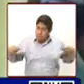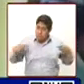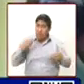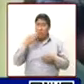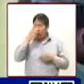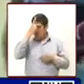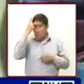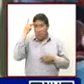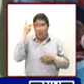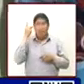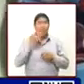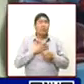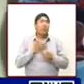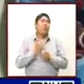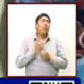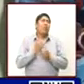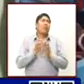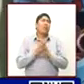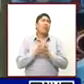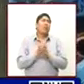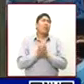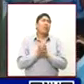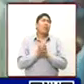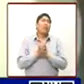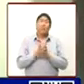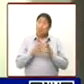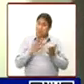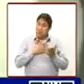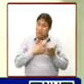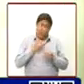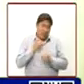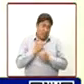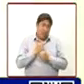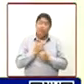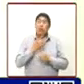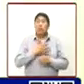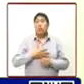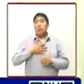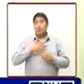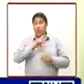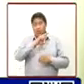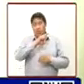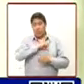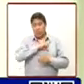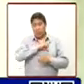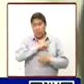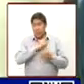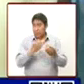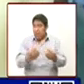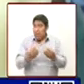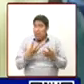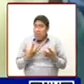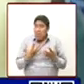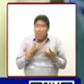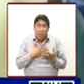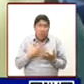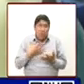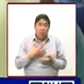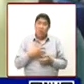plomos. Mi fuente de trabajo, yo con eso mantengo a mis hijos. Yo quiero que los de la policía te disprove, por